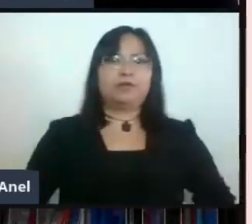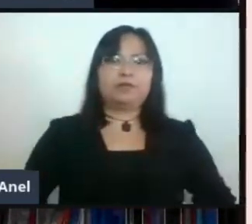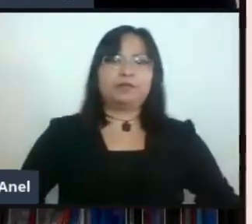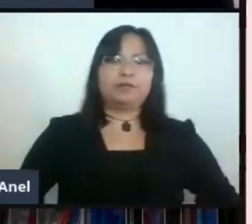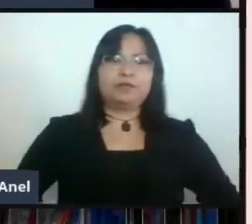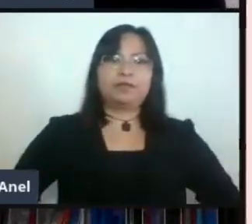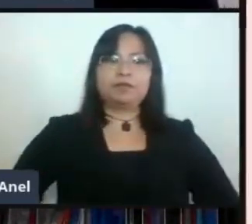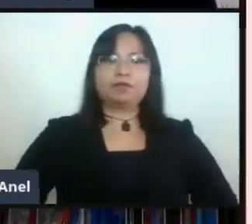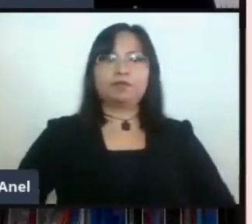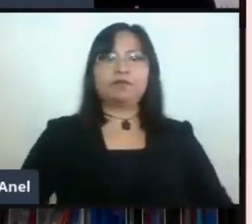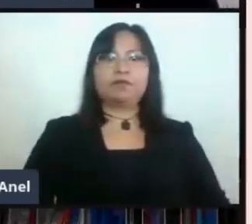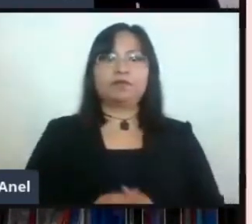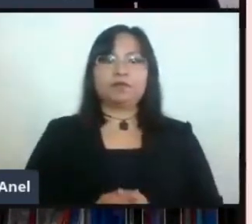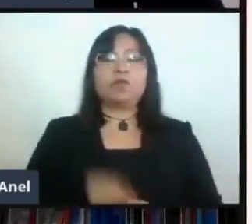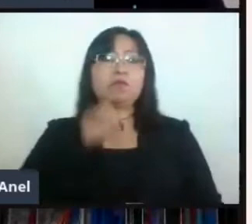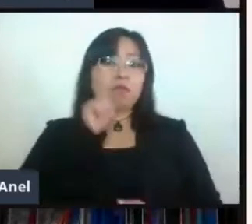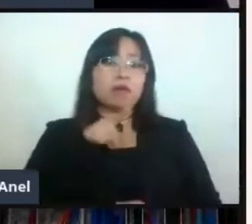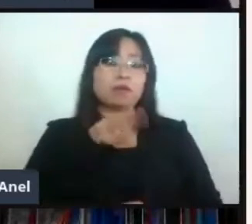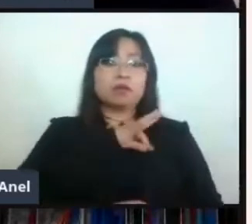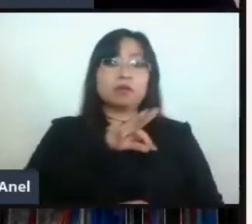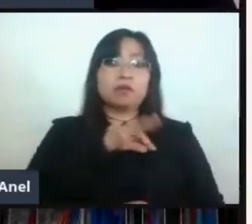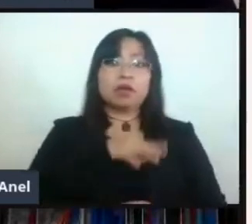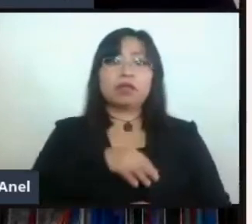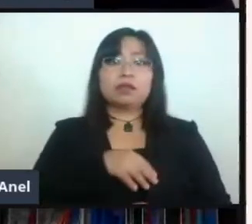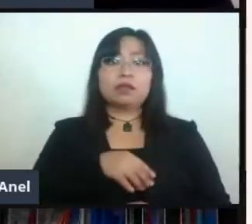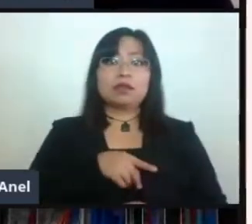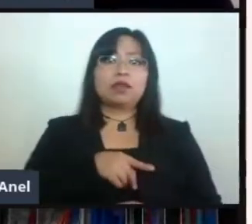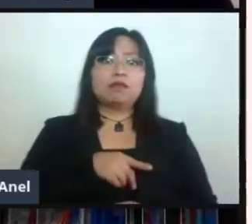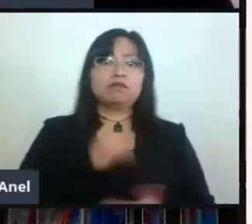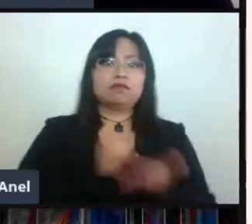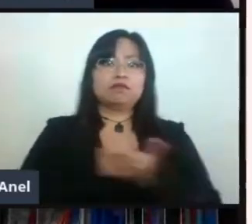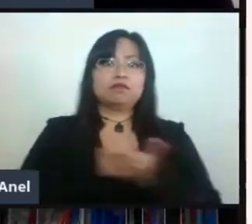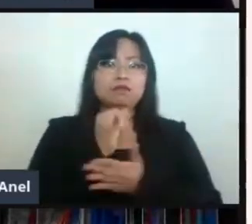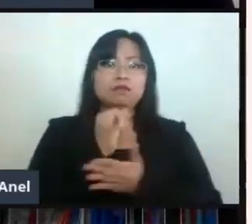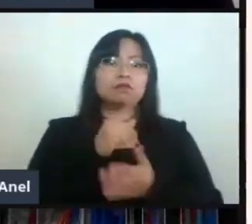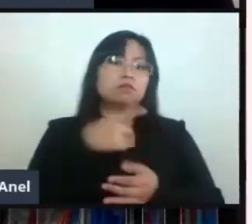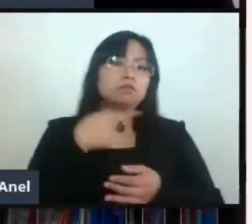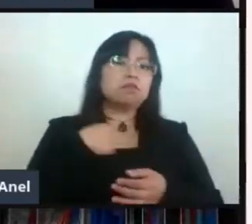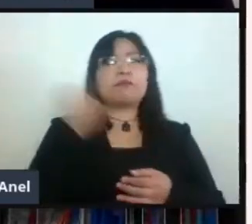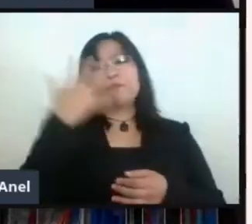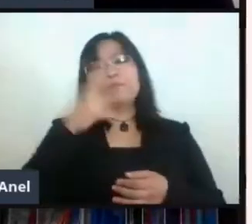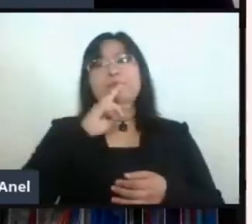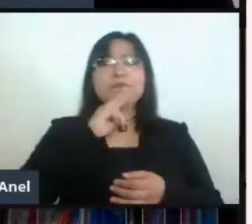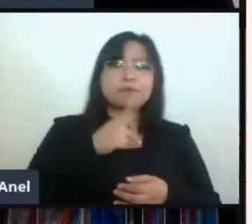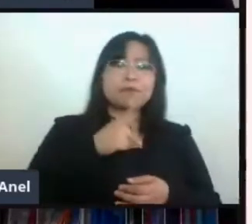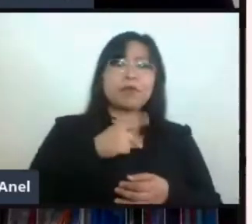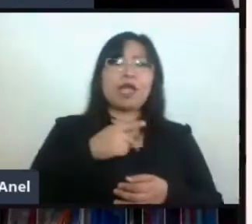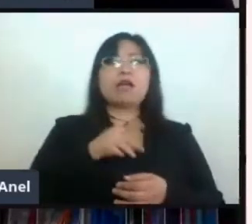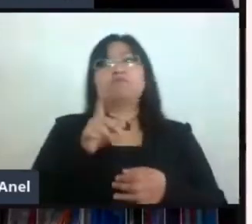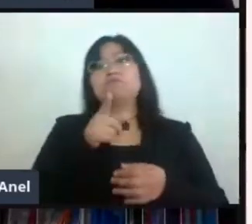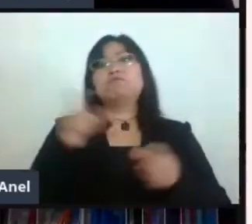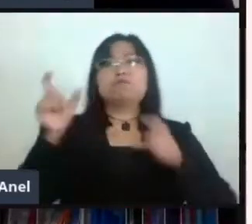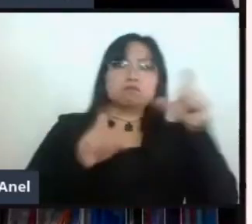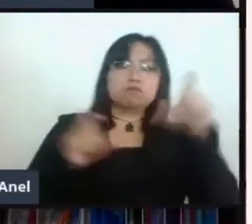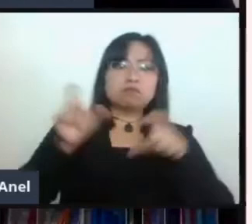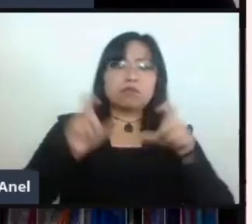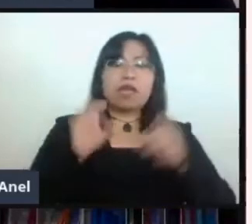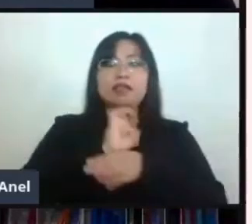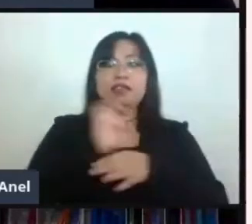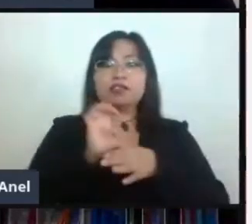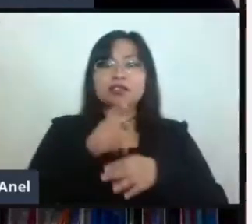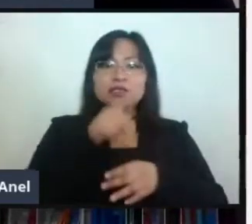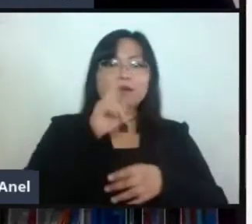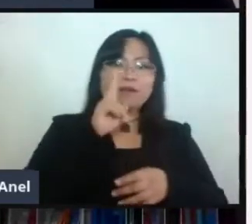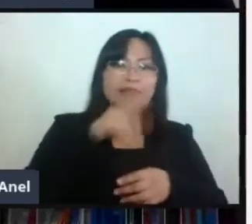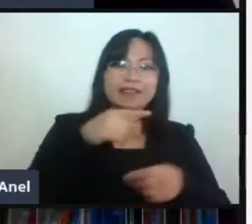color. Pero también puedo seleccionar una imagen que me guste de química y aquí en la galería que me